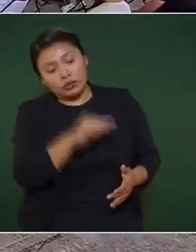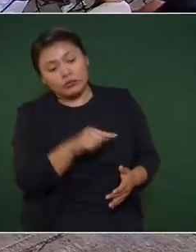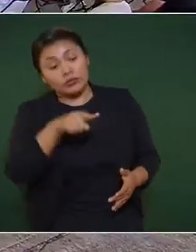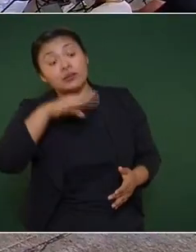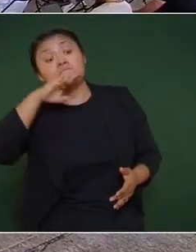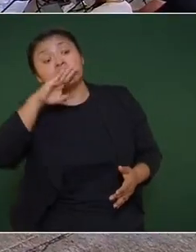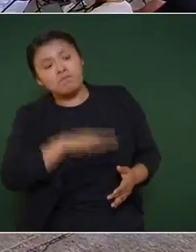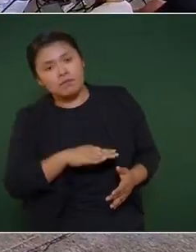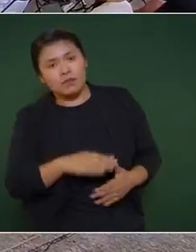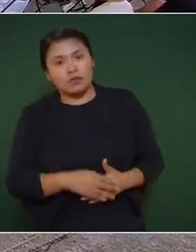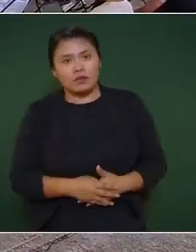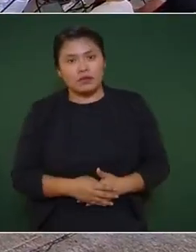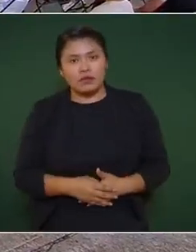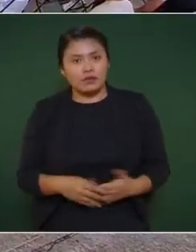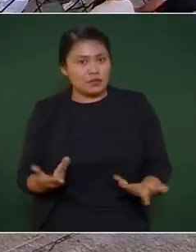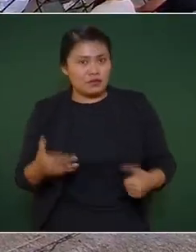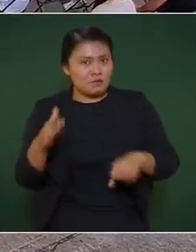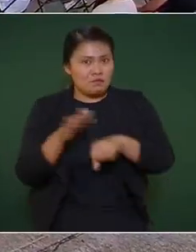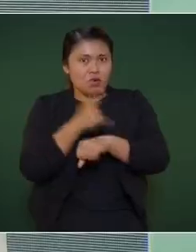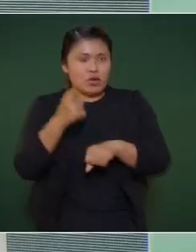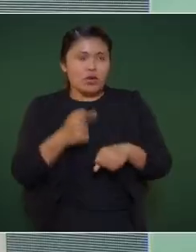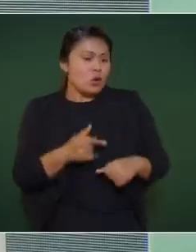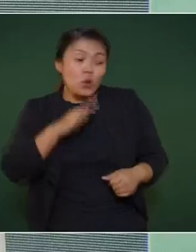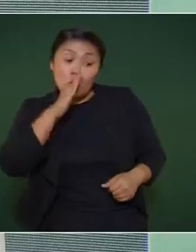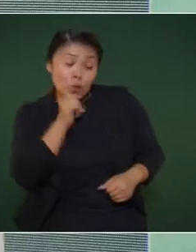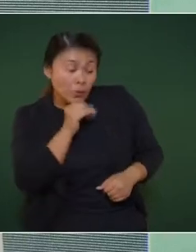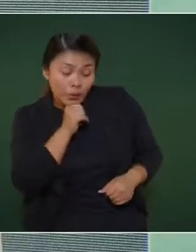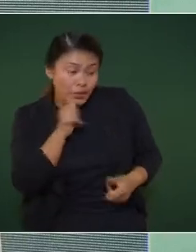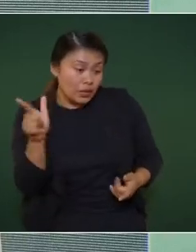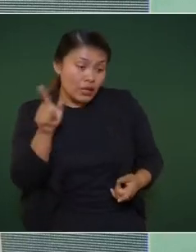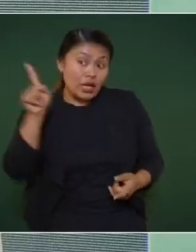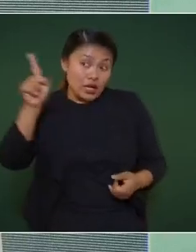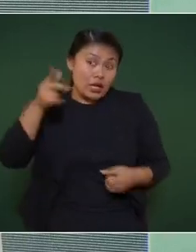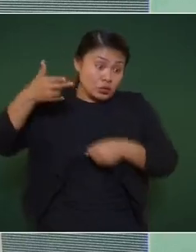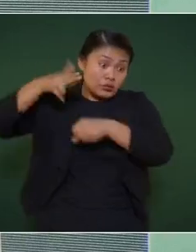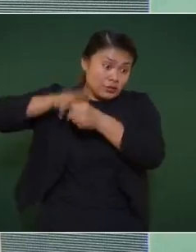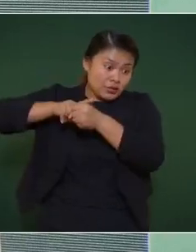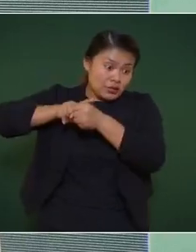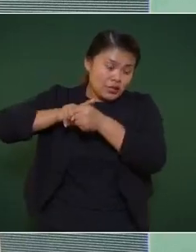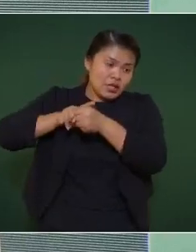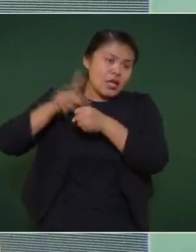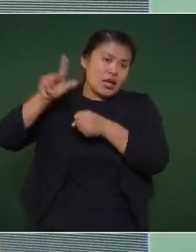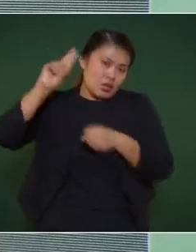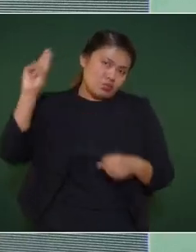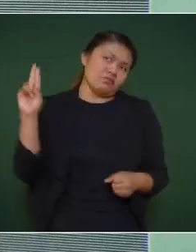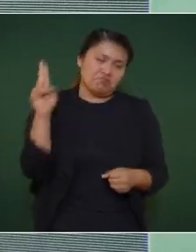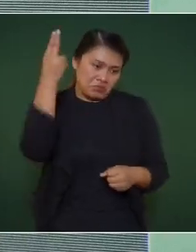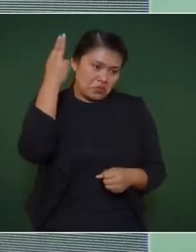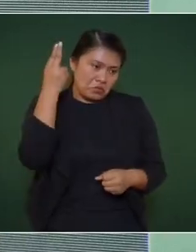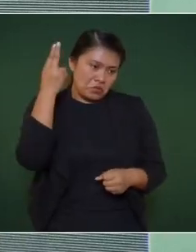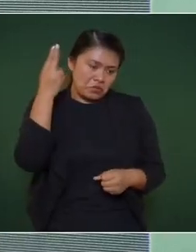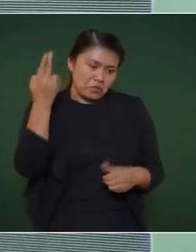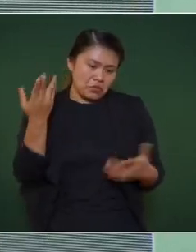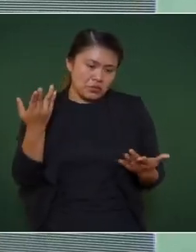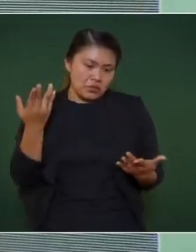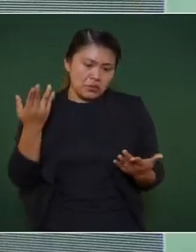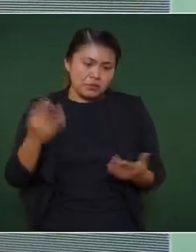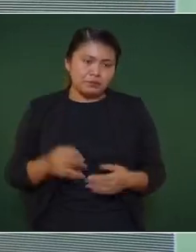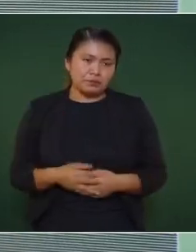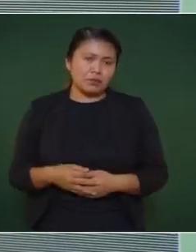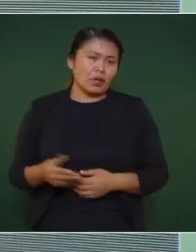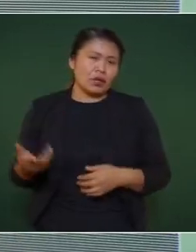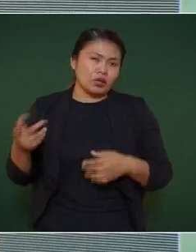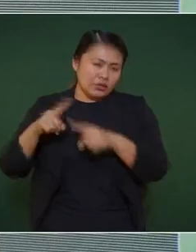porque no se podía en las instalaciones médicas, en las universidades, en